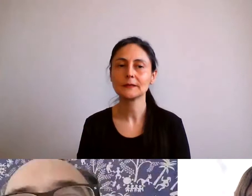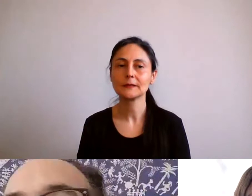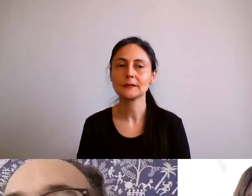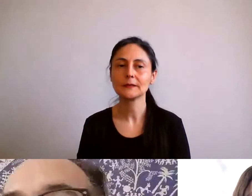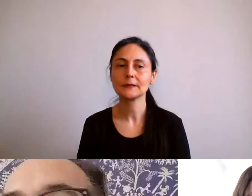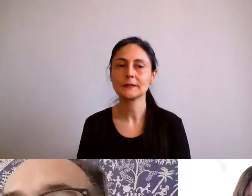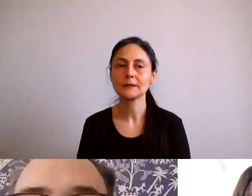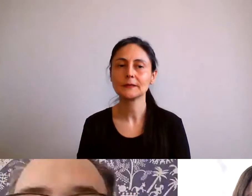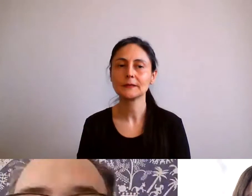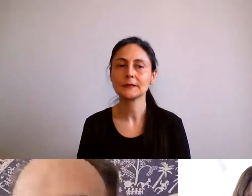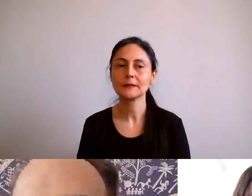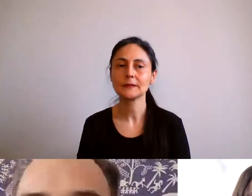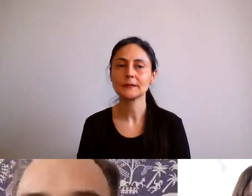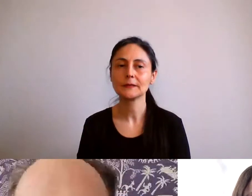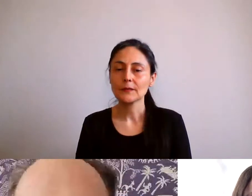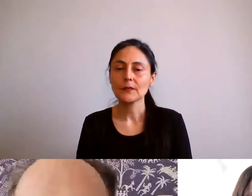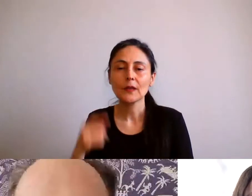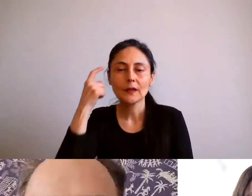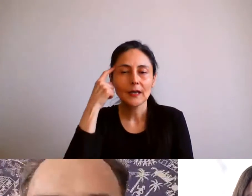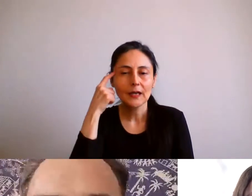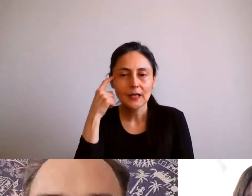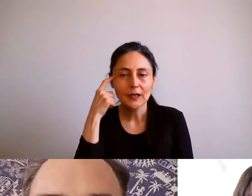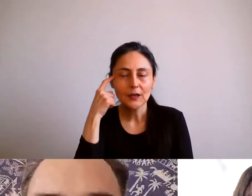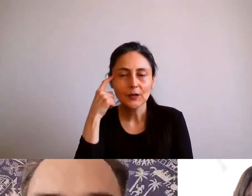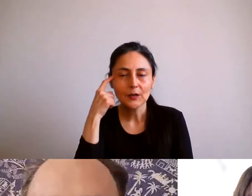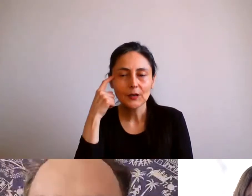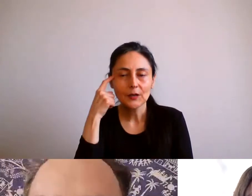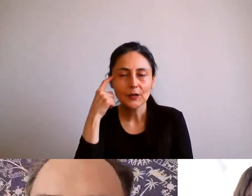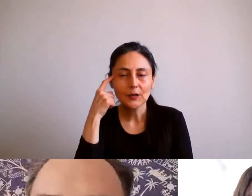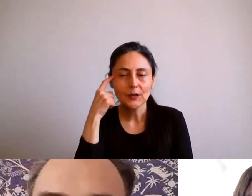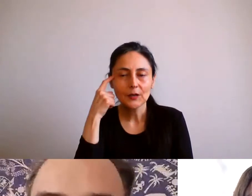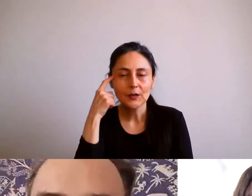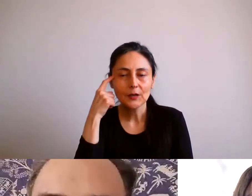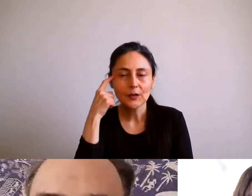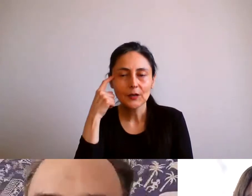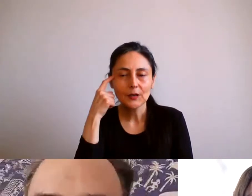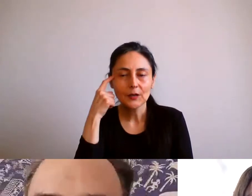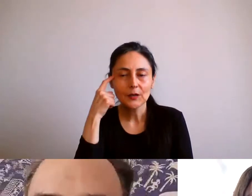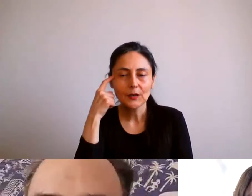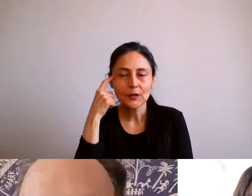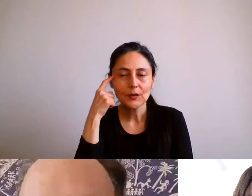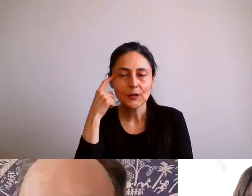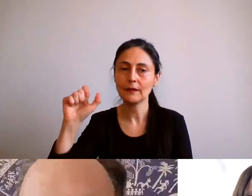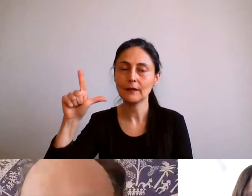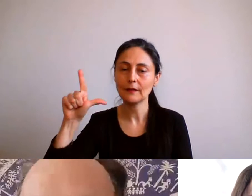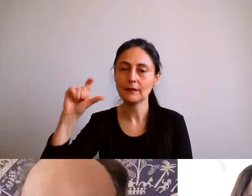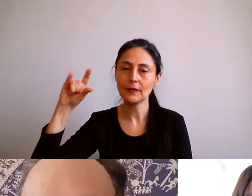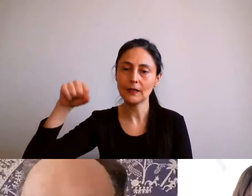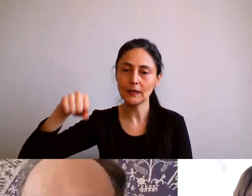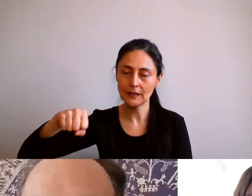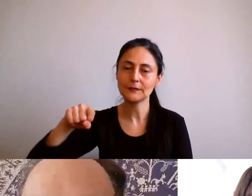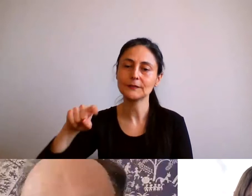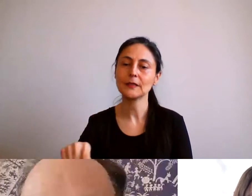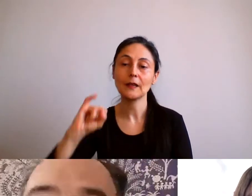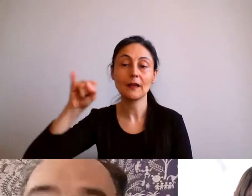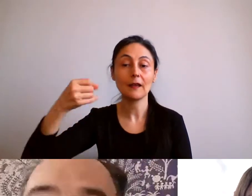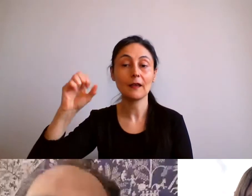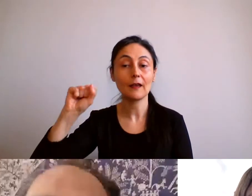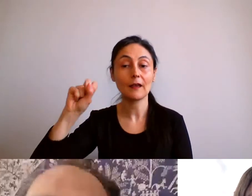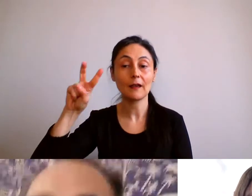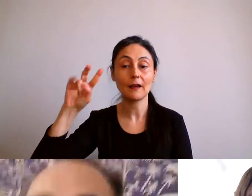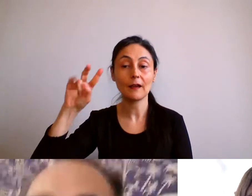Mira, creo que afortunadamente tanto Evelyn como José Miguel parece que están muy atentos a la salud mental del equipo y de las personas